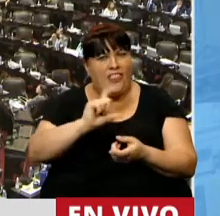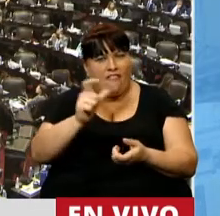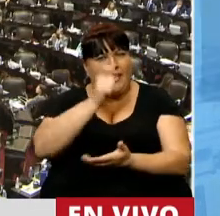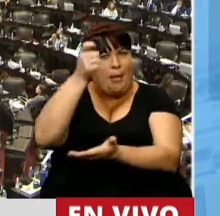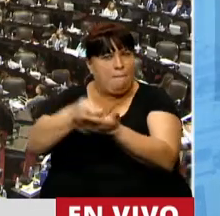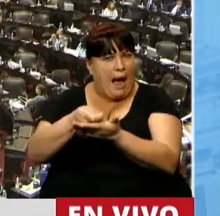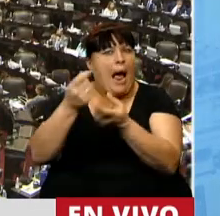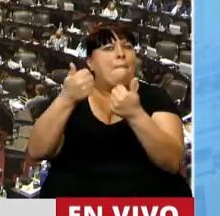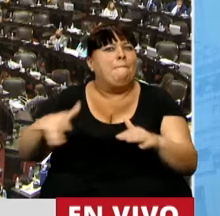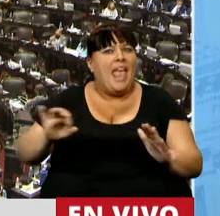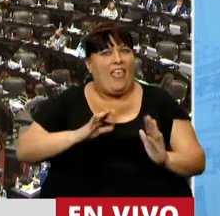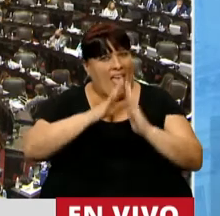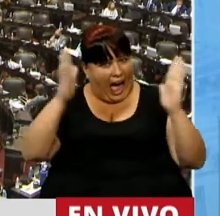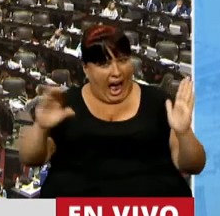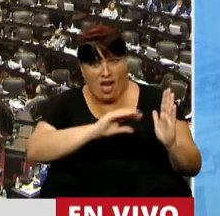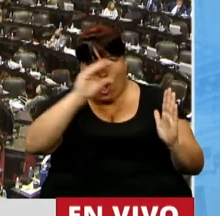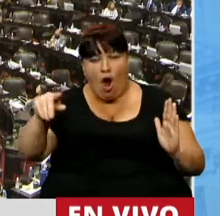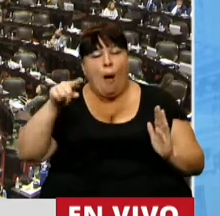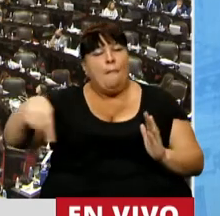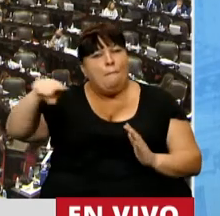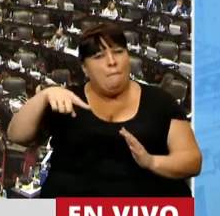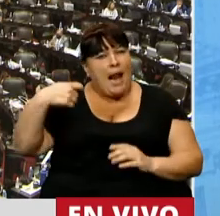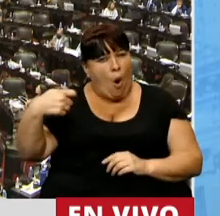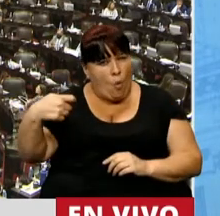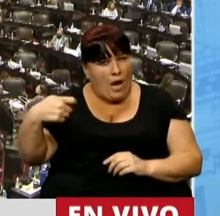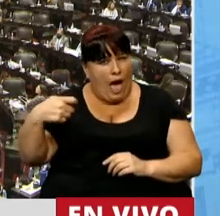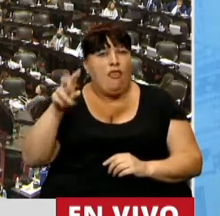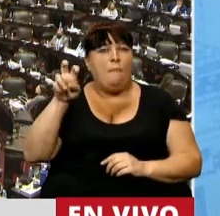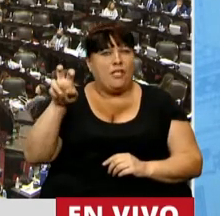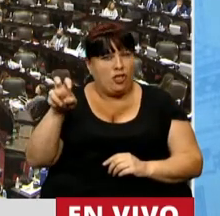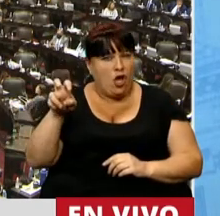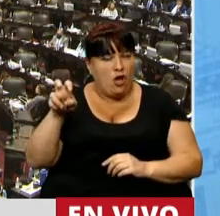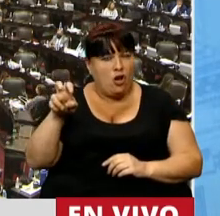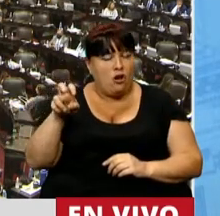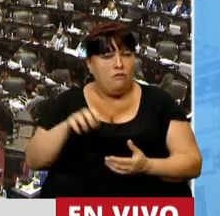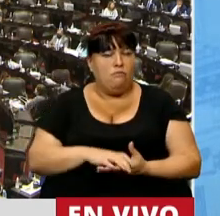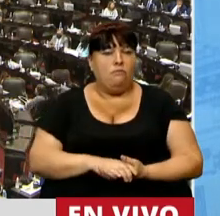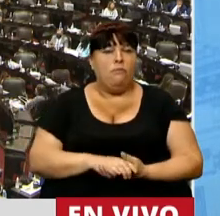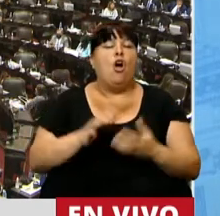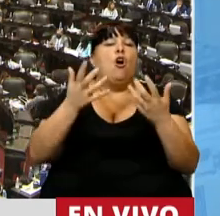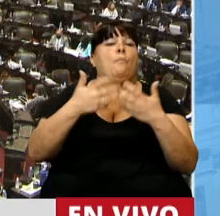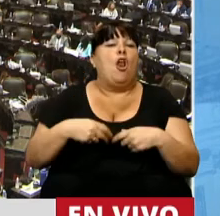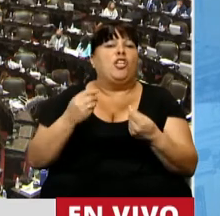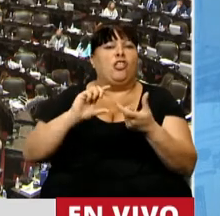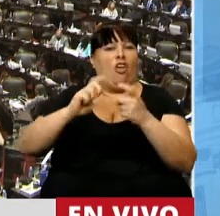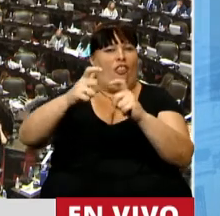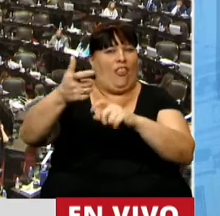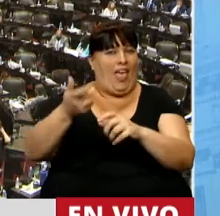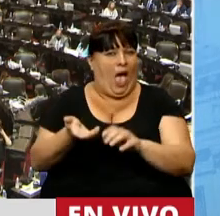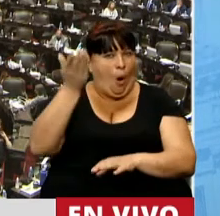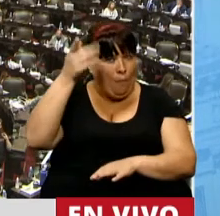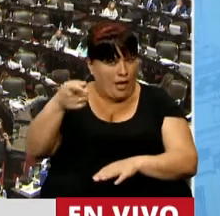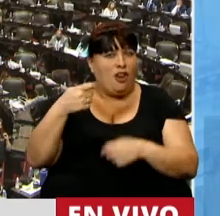lo que se perdió en todo este año en el sector de jubilados y pensionados un proyecto de movilidad que